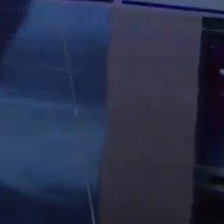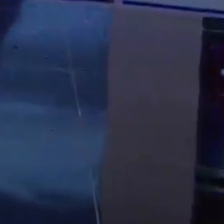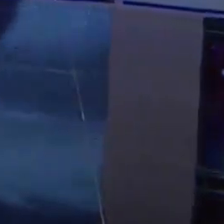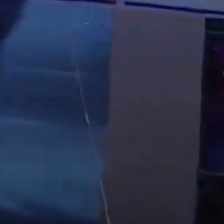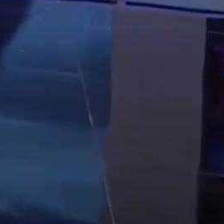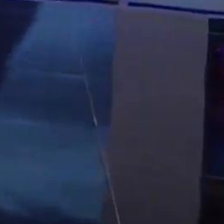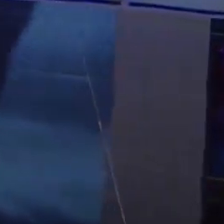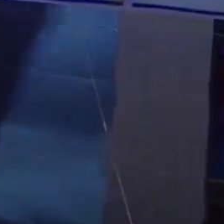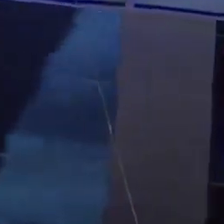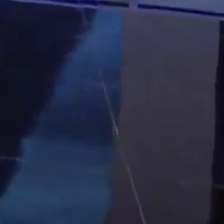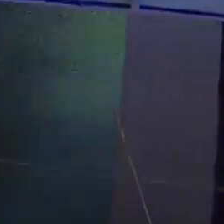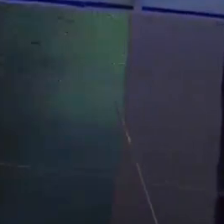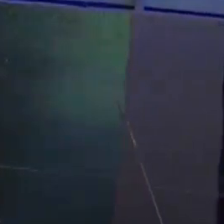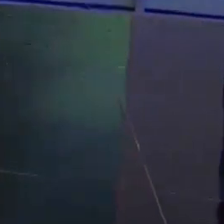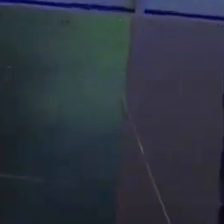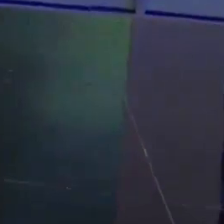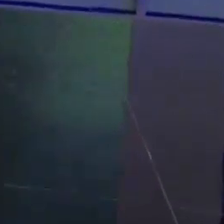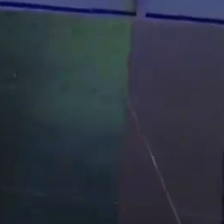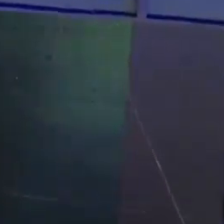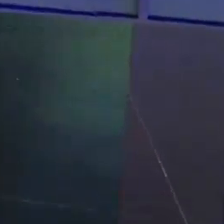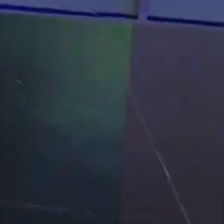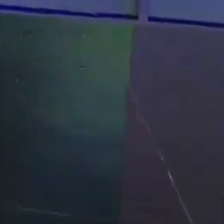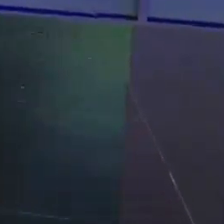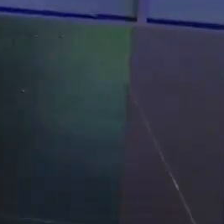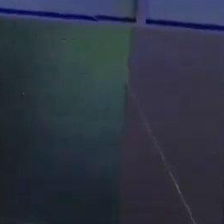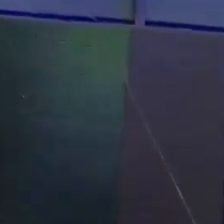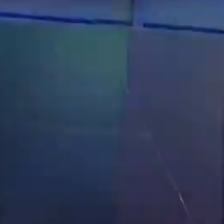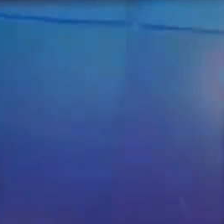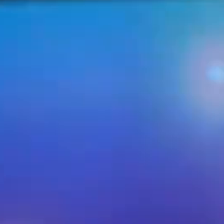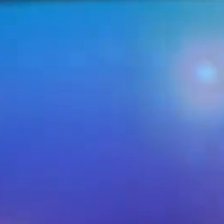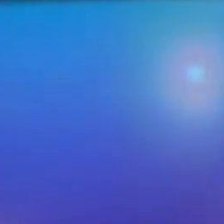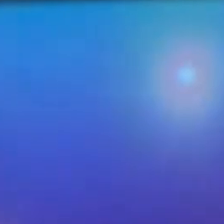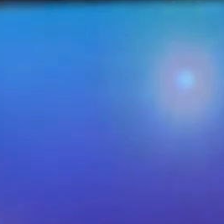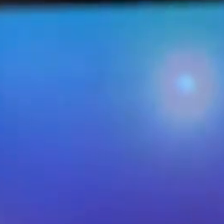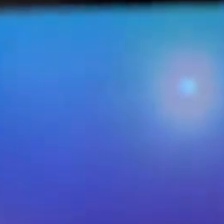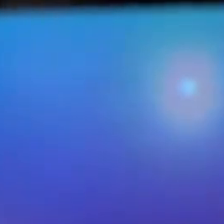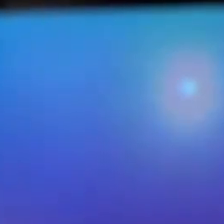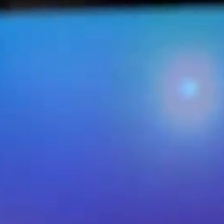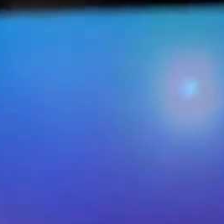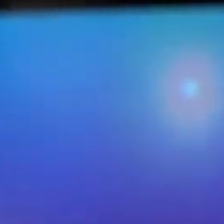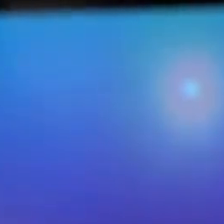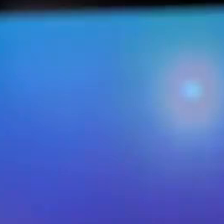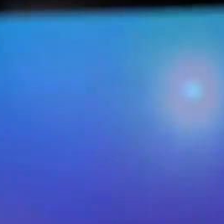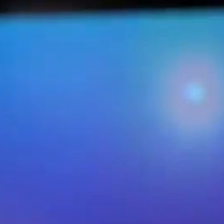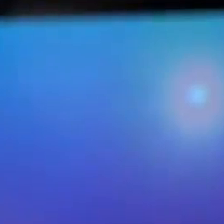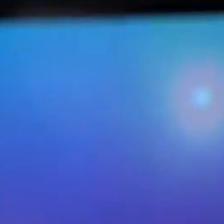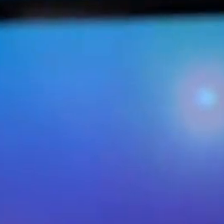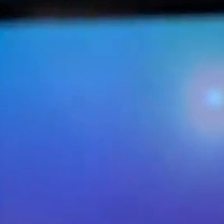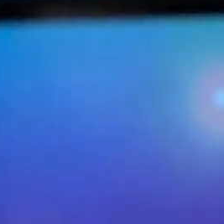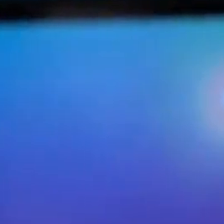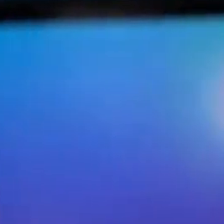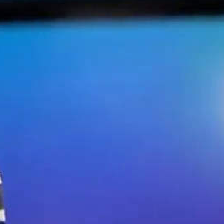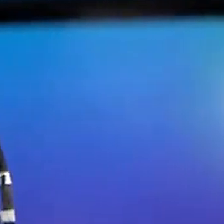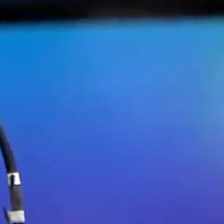Cuando el insomnio toma forma de espera animalesca, yo no te estoy sosteniendo la mirada.